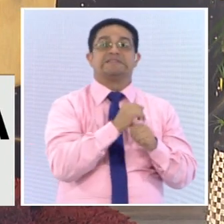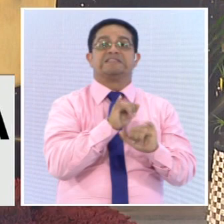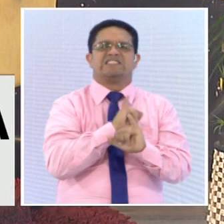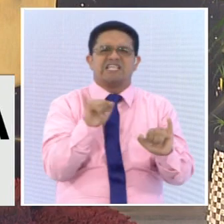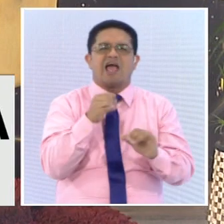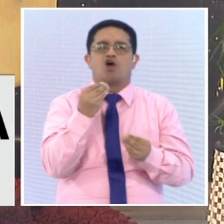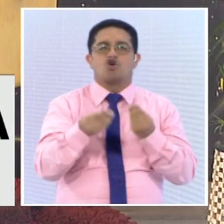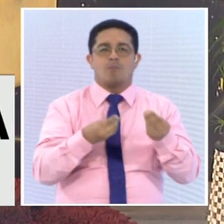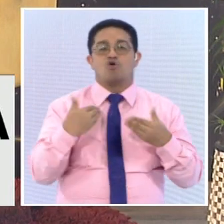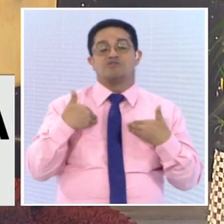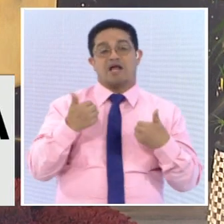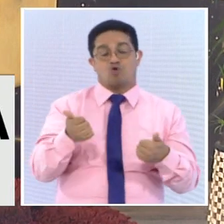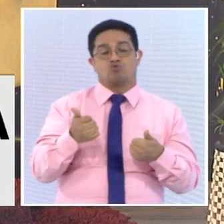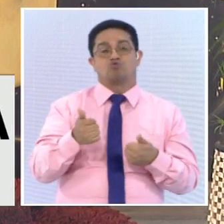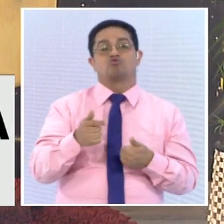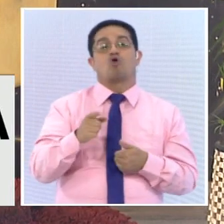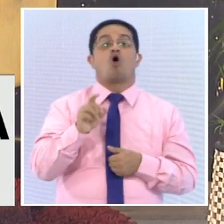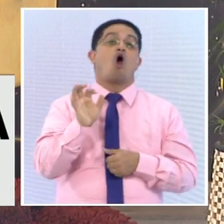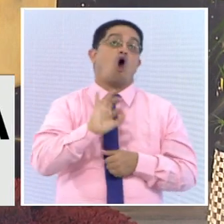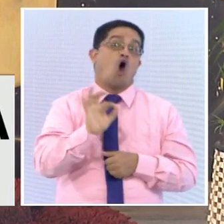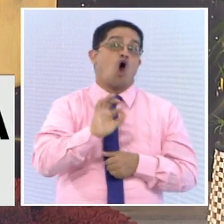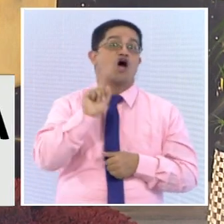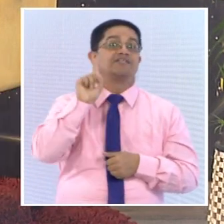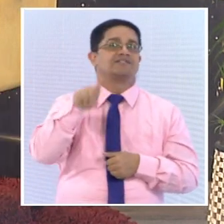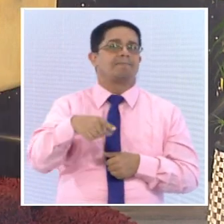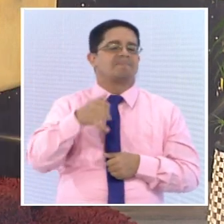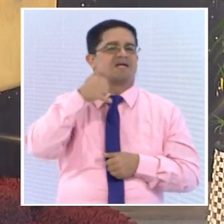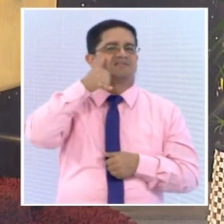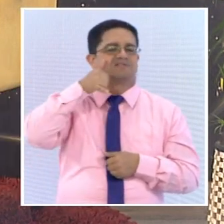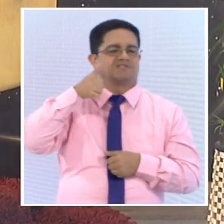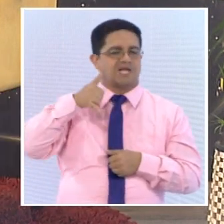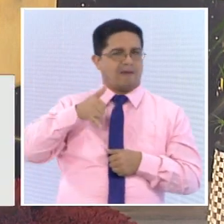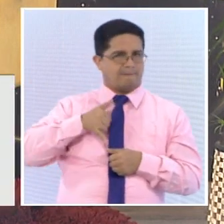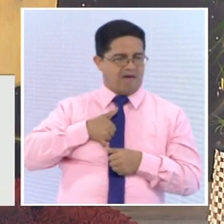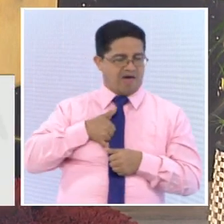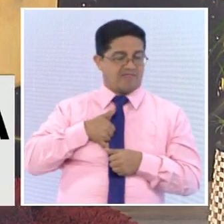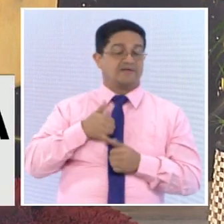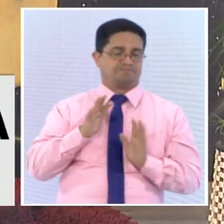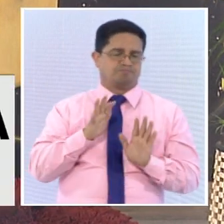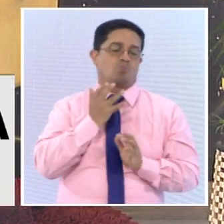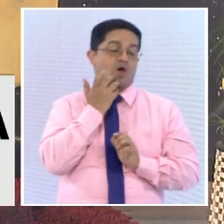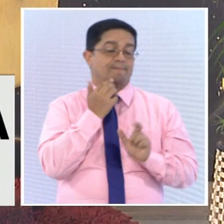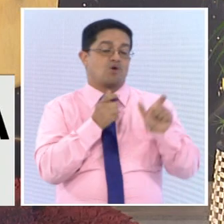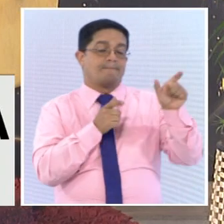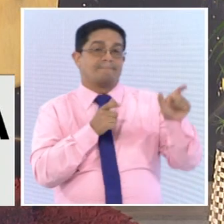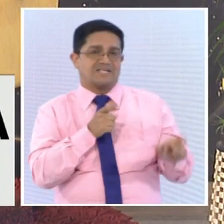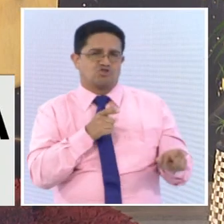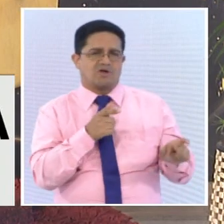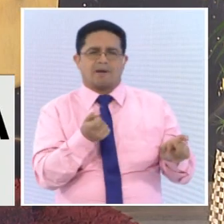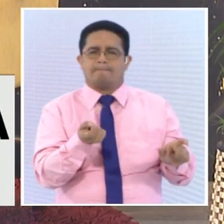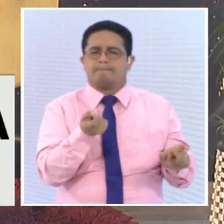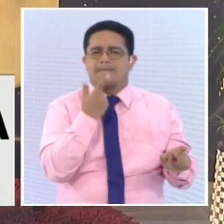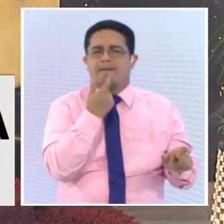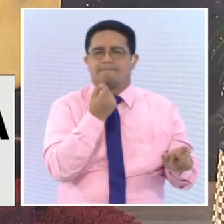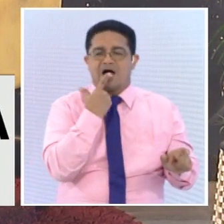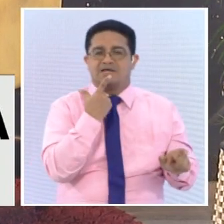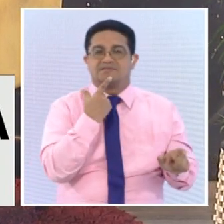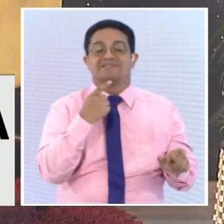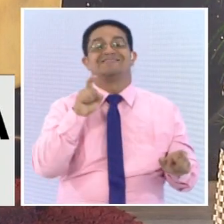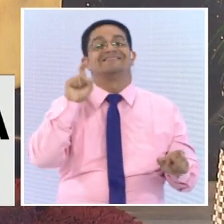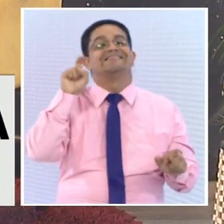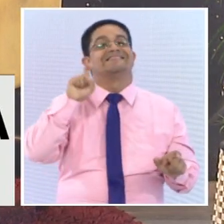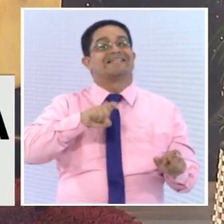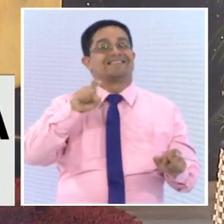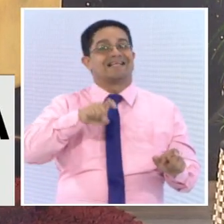hacer una llamada, te llegan por un mensaje y te permite saber en qué te encuentras. Entonces, si el paciente está tomando un antihipertensivo y necesita verse,